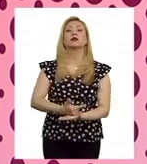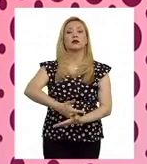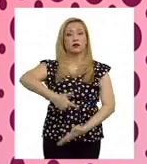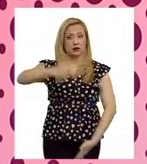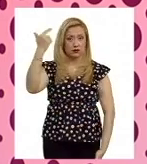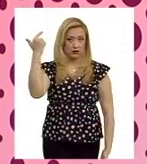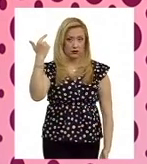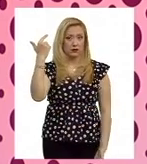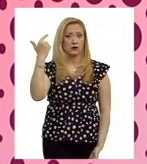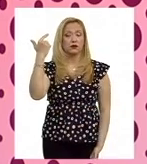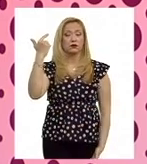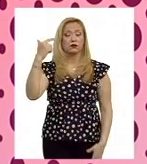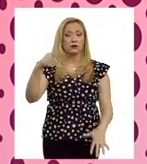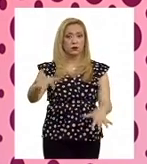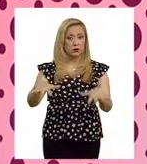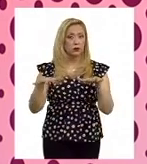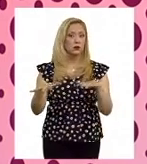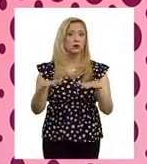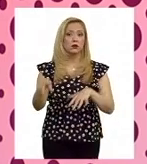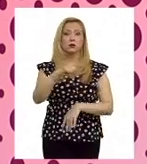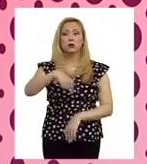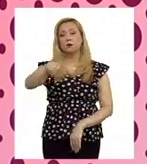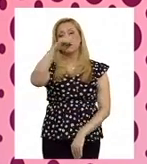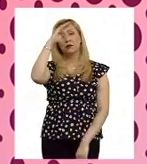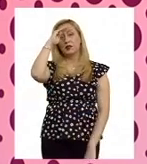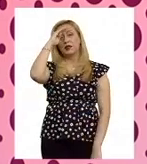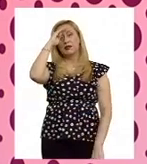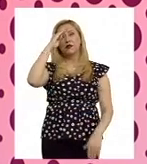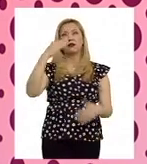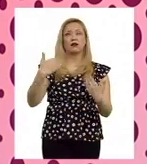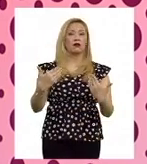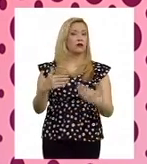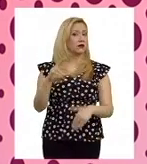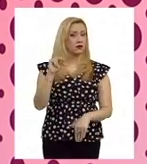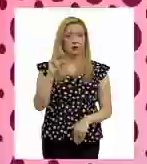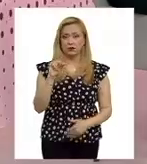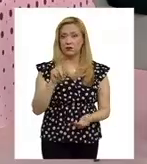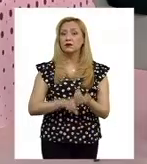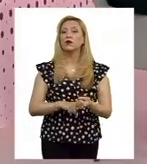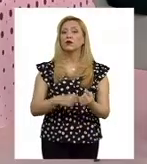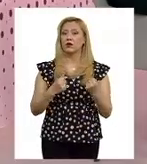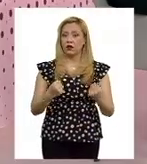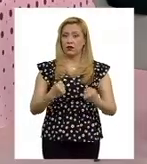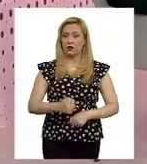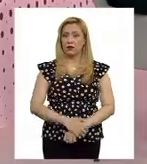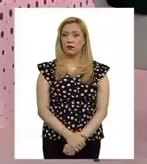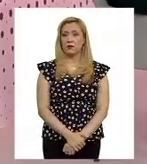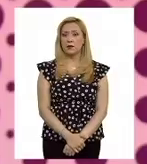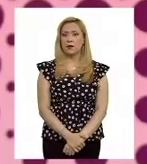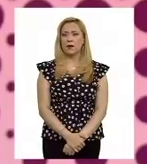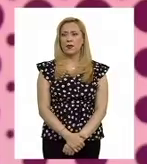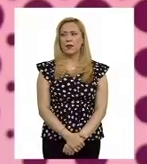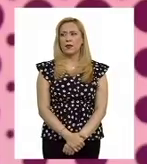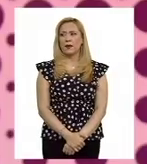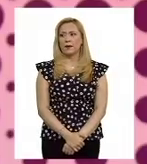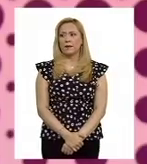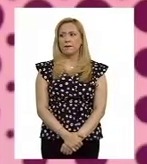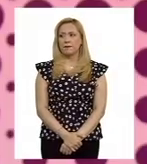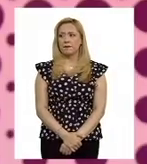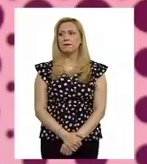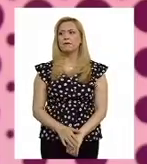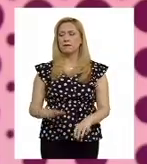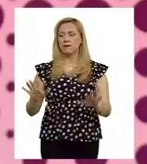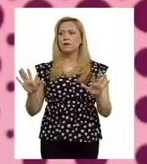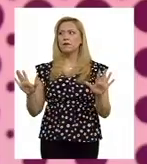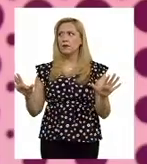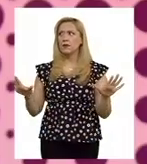más crítica de lo que piensa la mayoría de la gente. Viviana, si habláramos, ya estamos